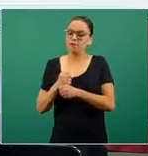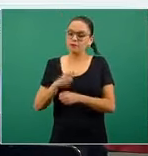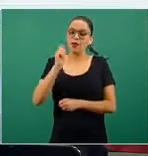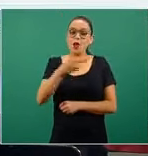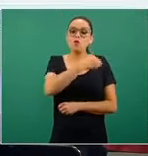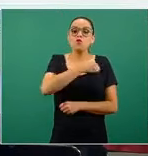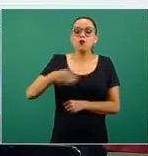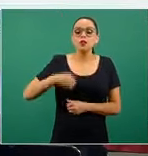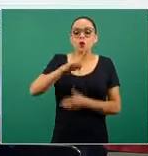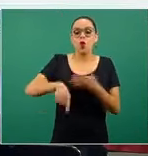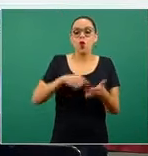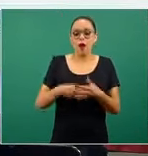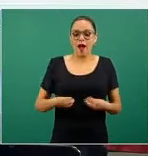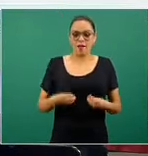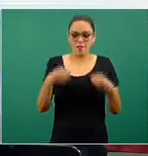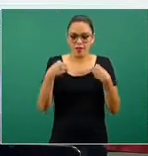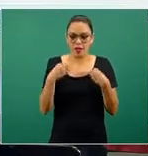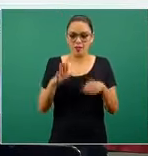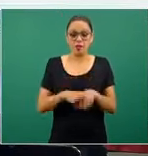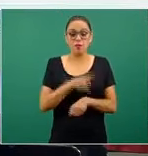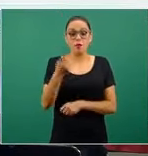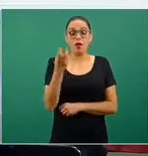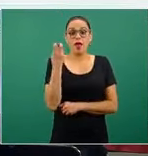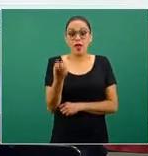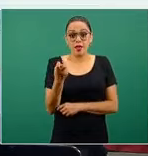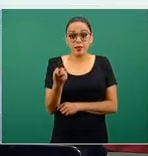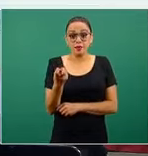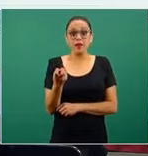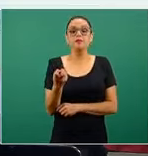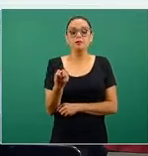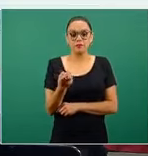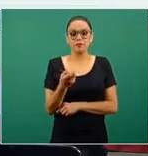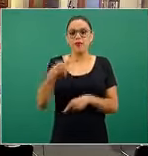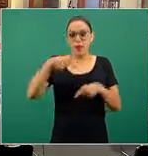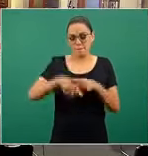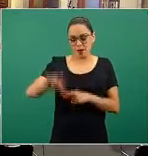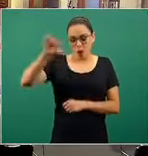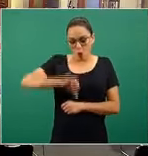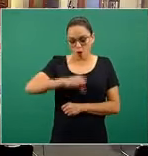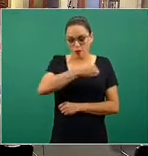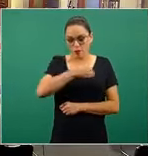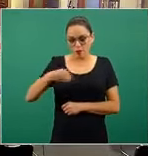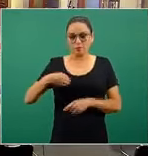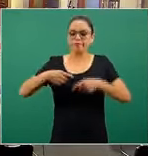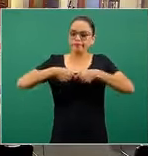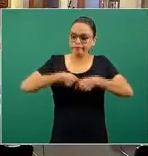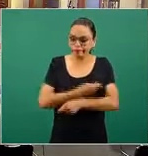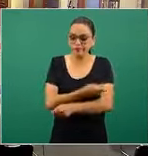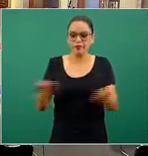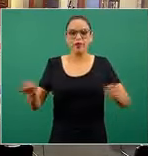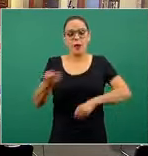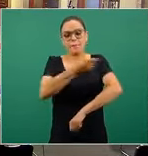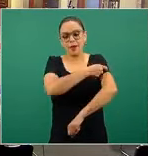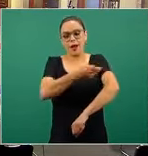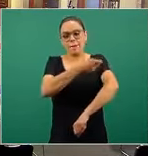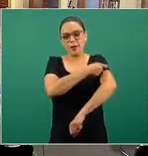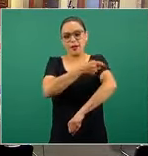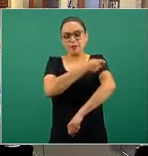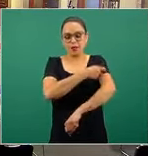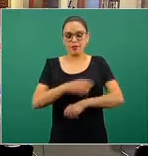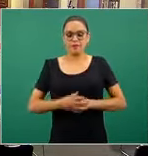residen, porque en los municipios con los que se empezó en el día de hoy. Si vemos la siguiente